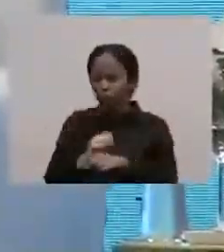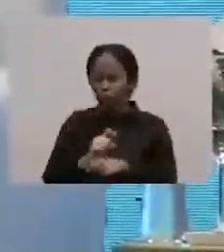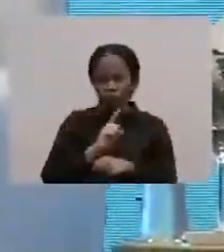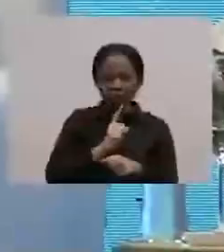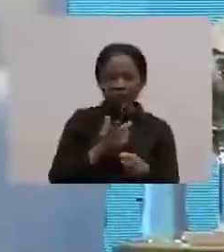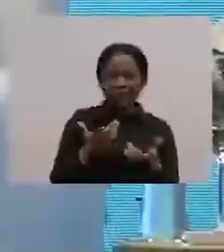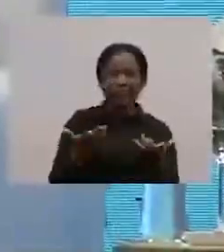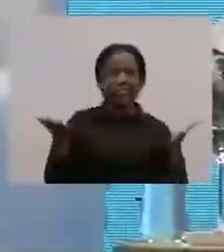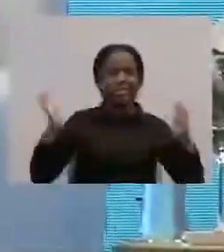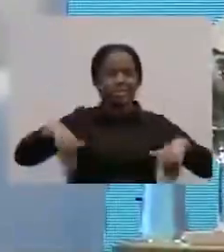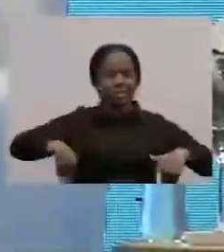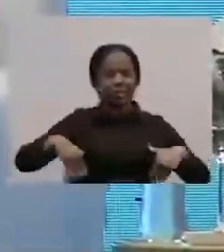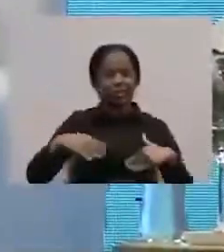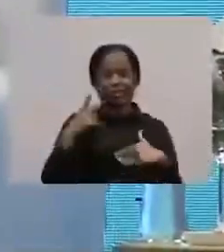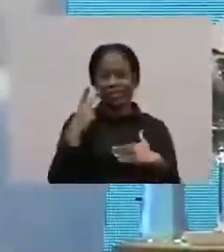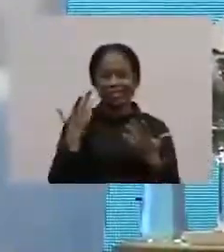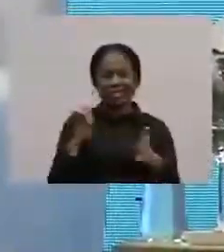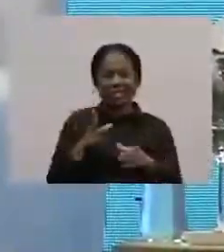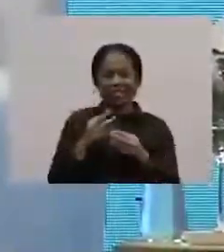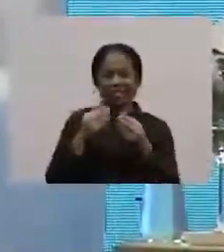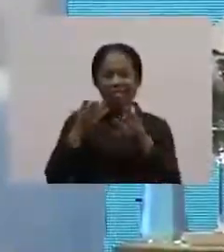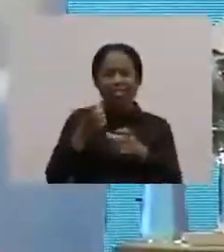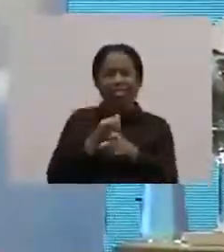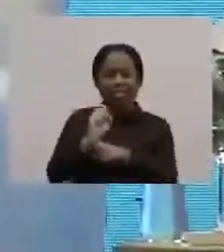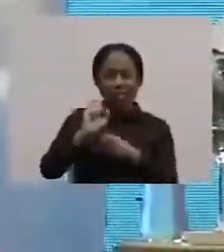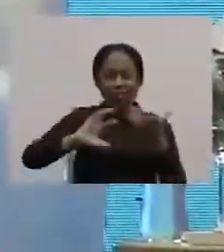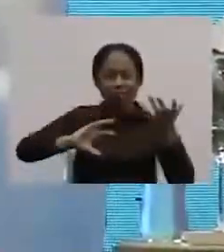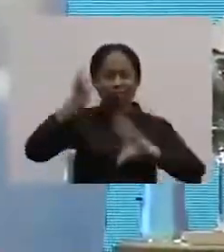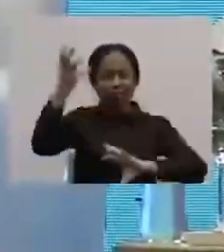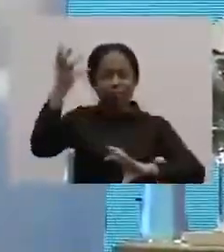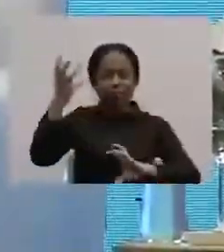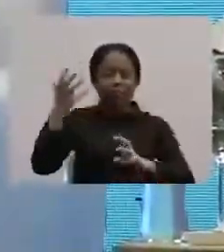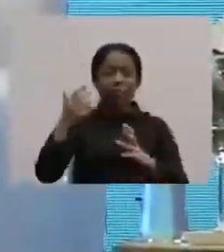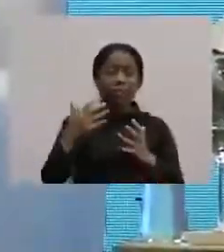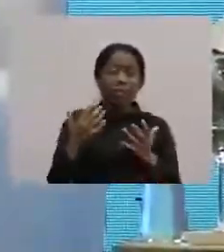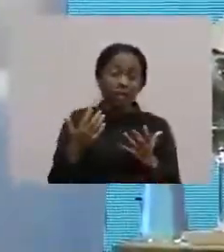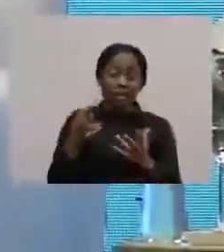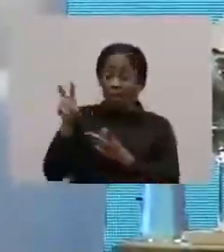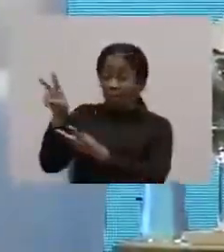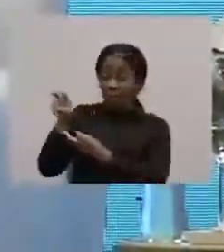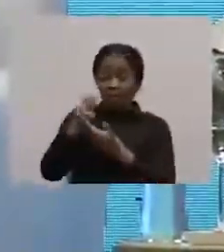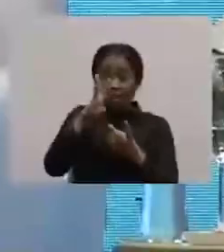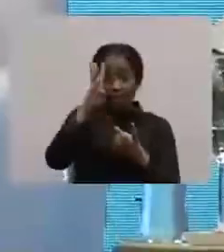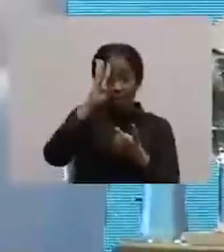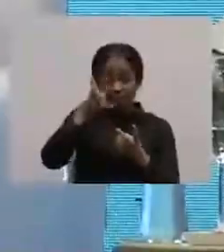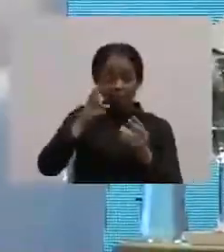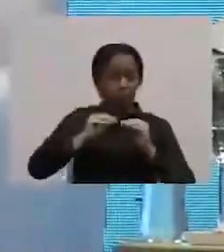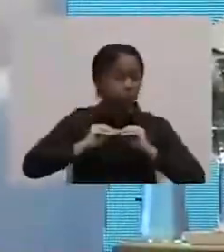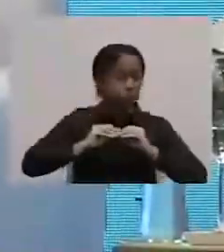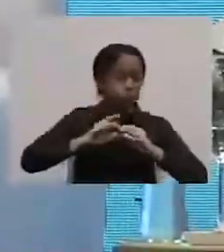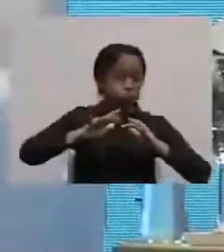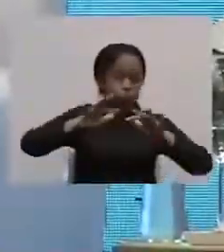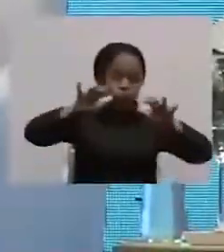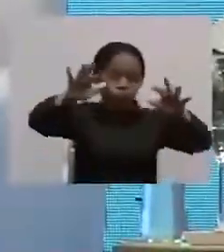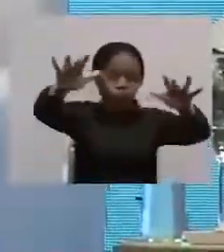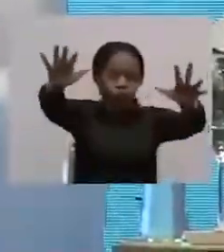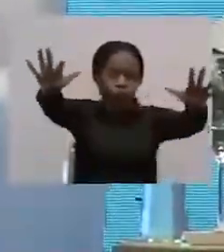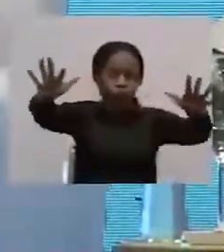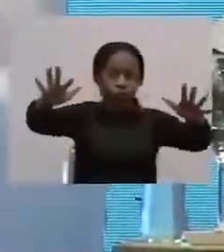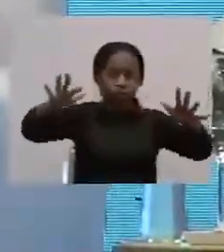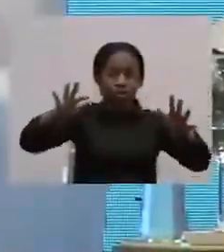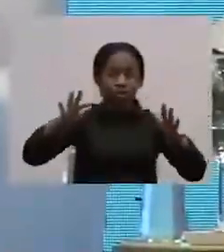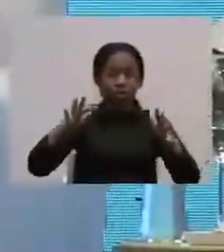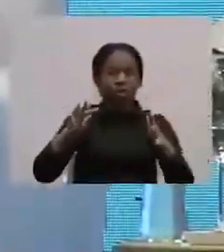esa realidad de la corrida rápida de las informaciones falsas ha generado un fenómeno que sí es